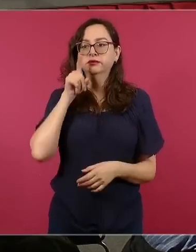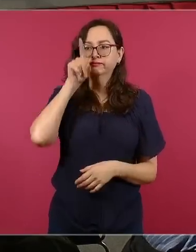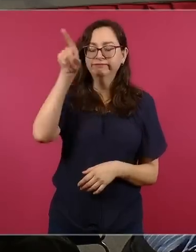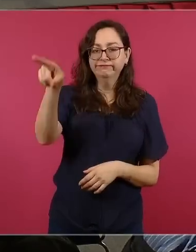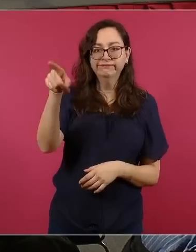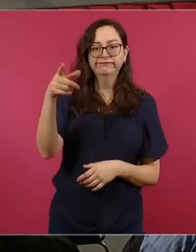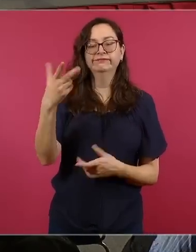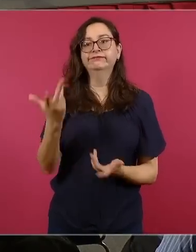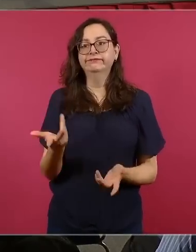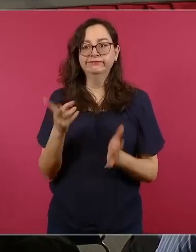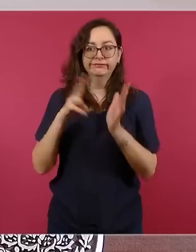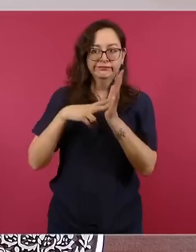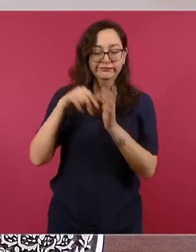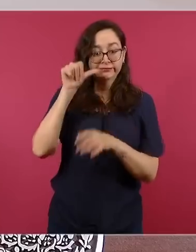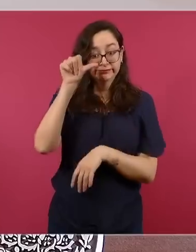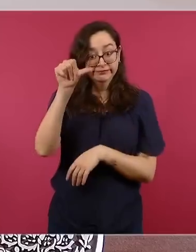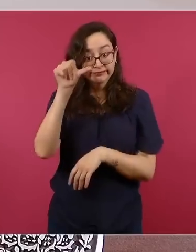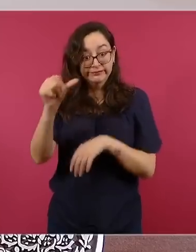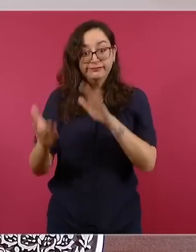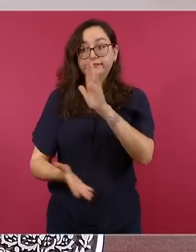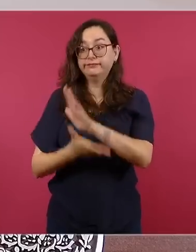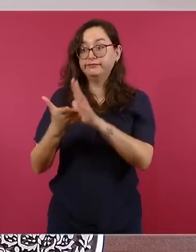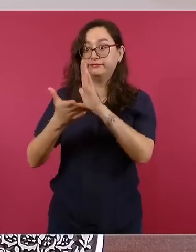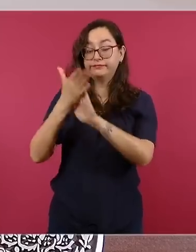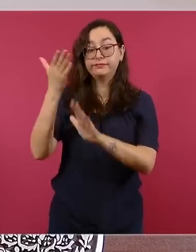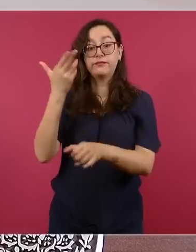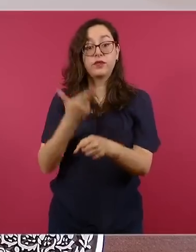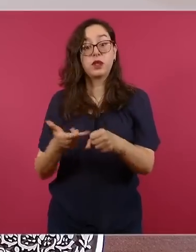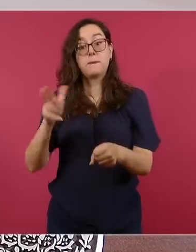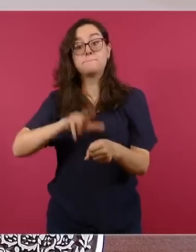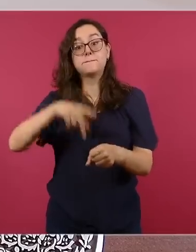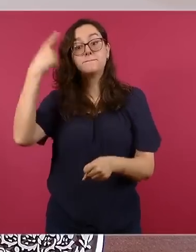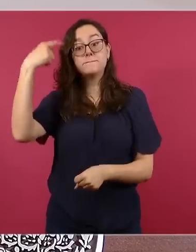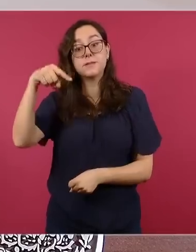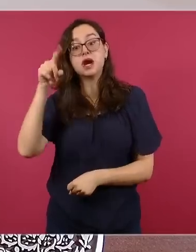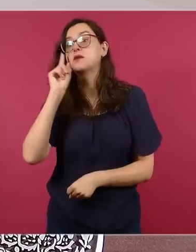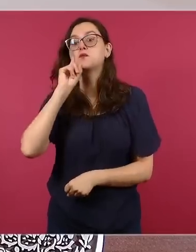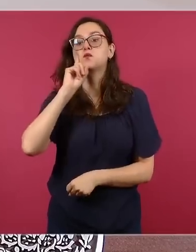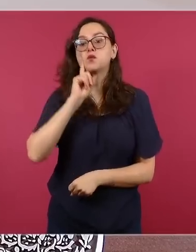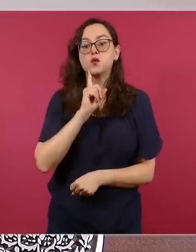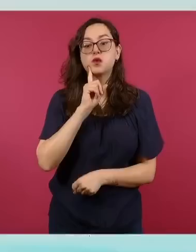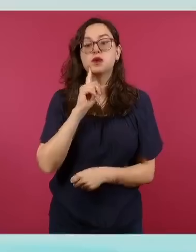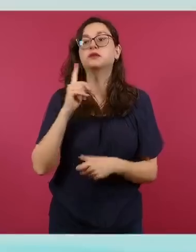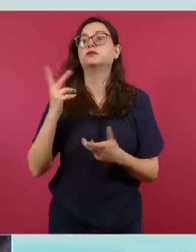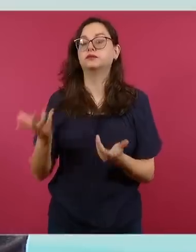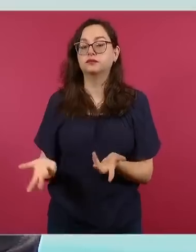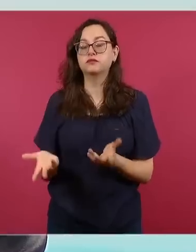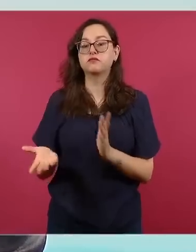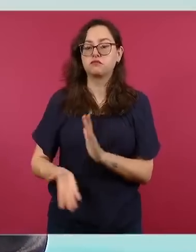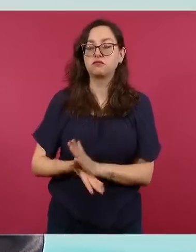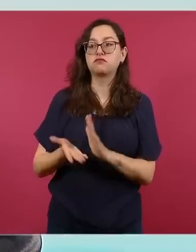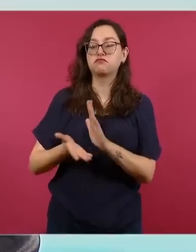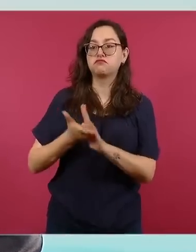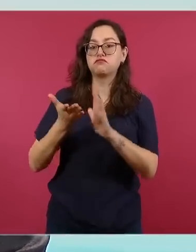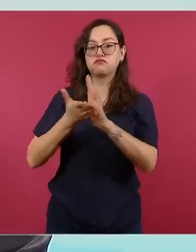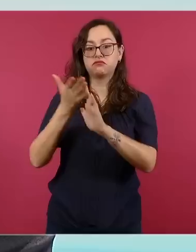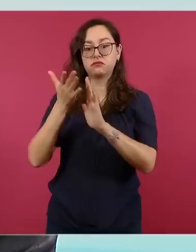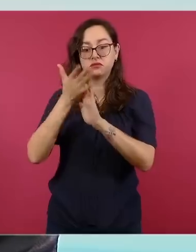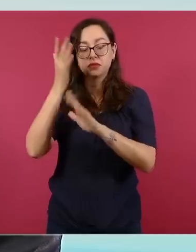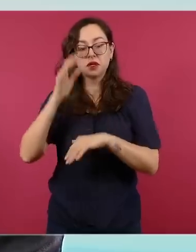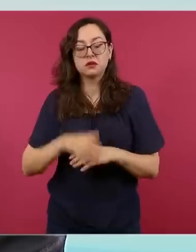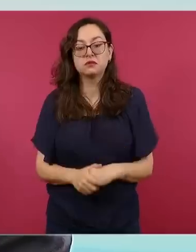en 2016. La obra civil se concluyó hasta 2019, pero no había entrado en operación porque hacía